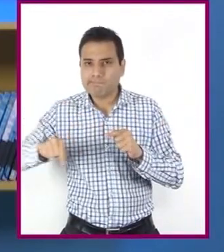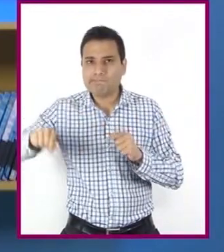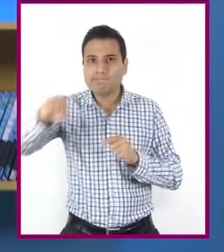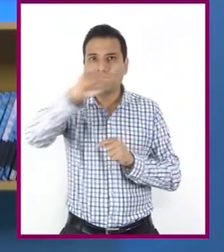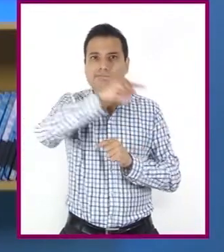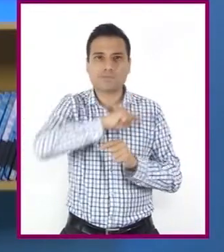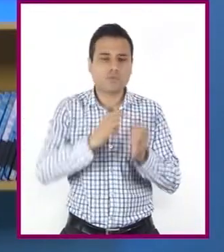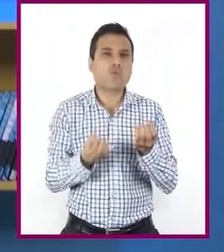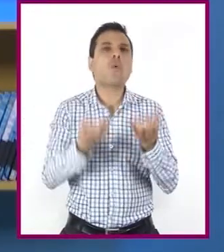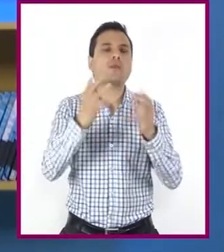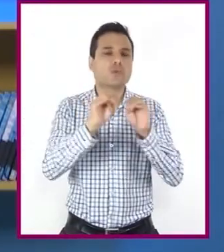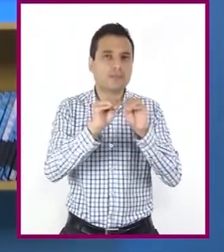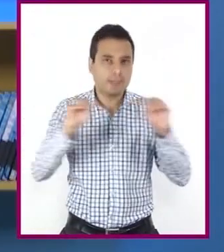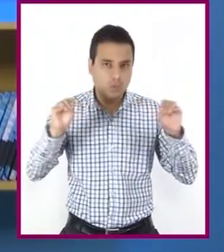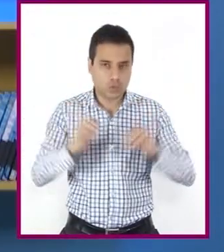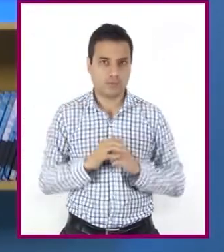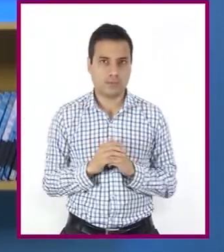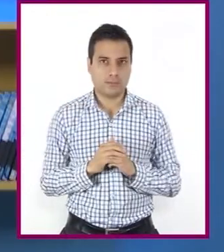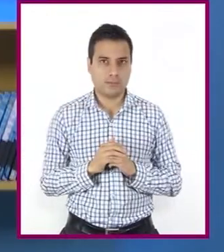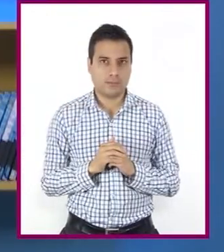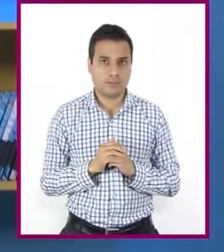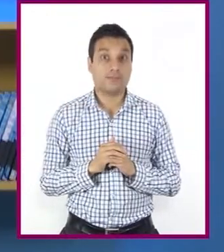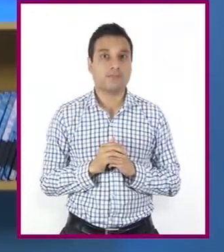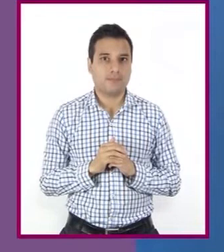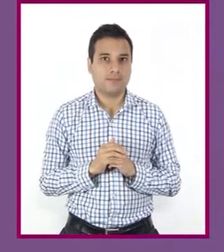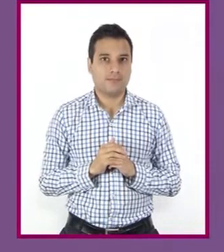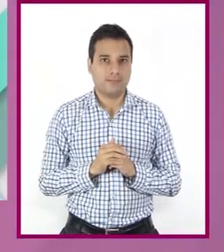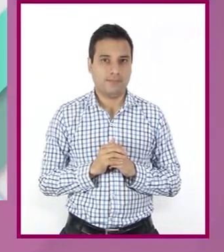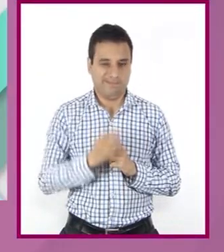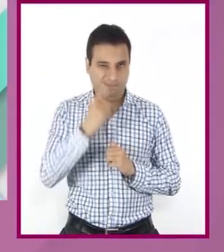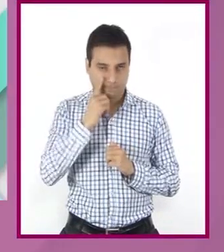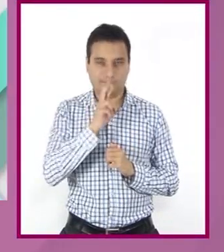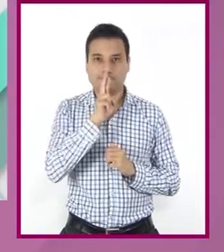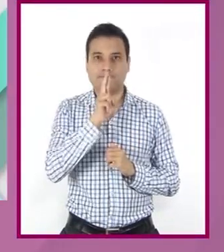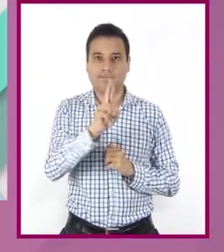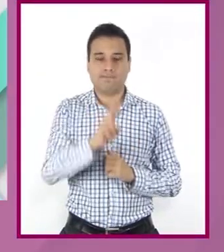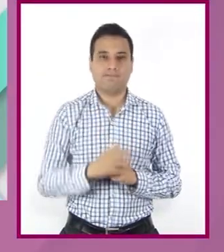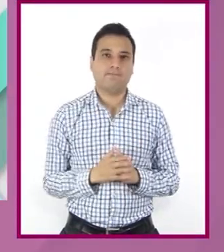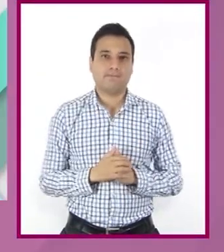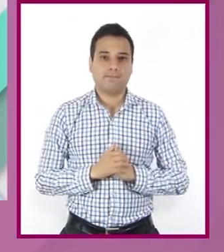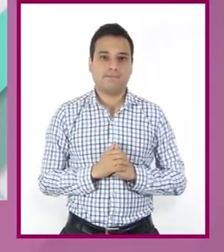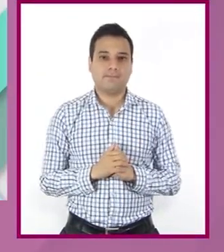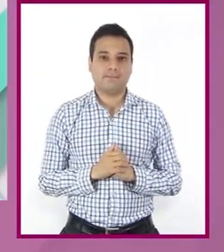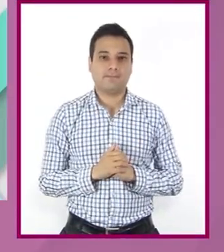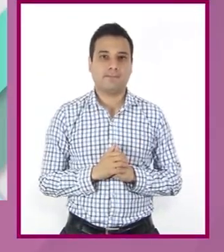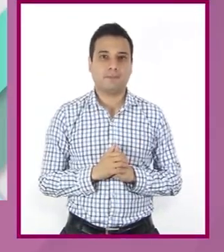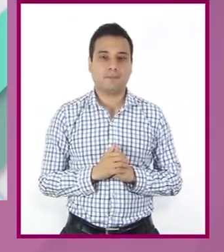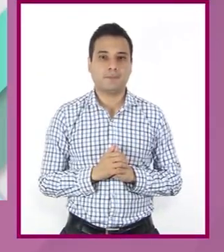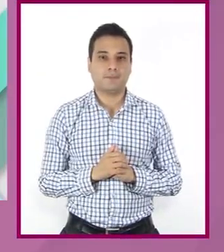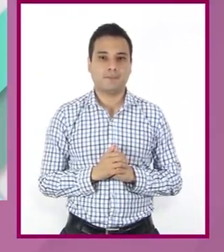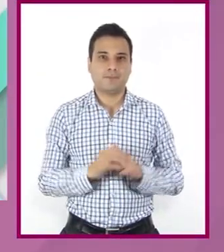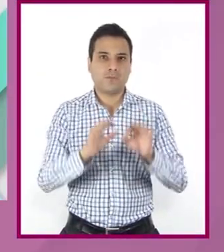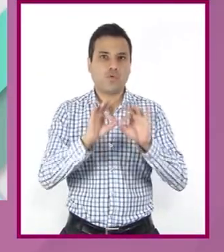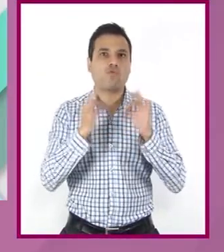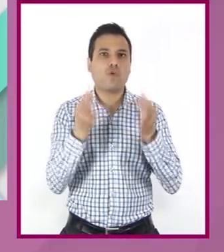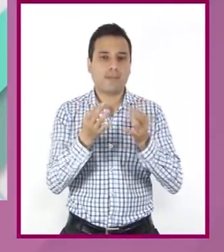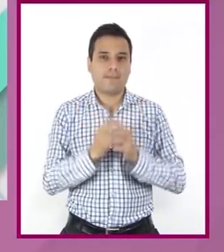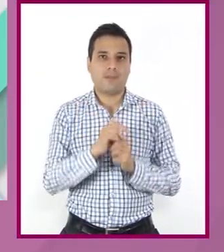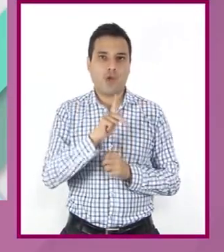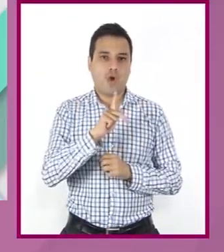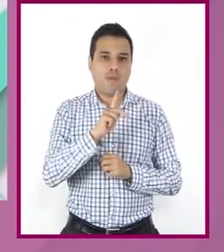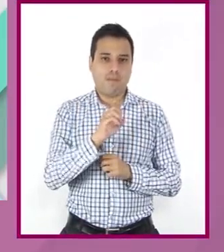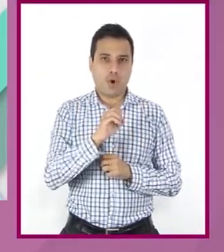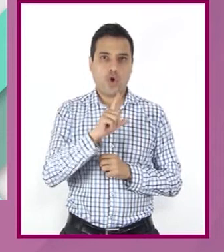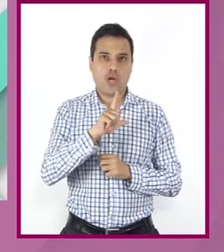deportivo? Ahora demos respuesta a esas preguntas. El deportivo tiene forma de polígono irregular,